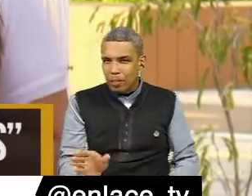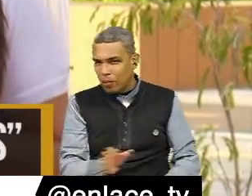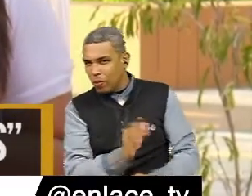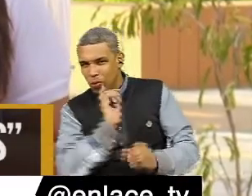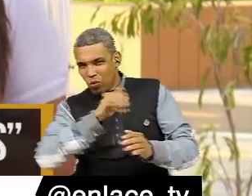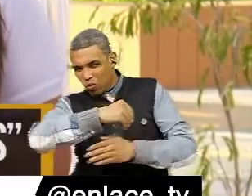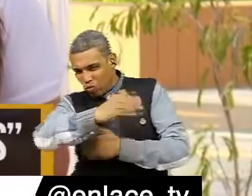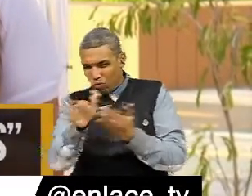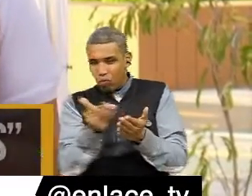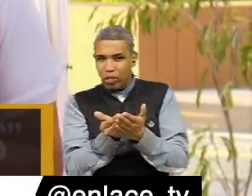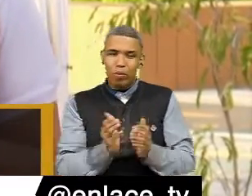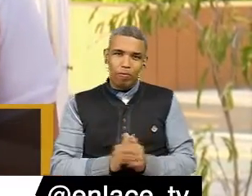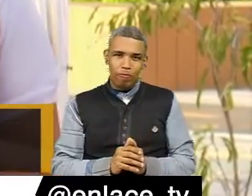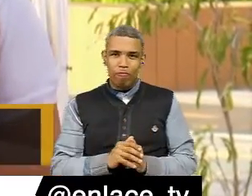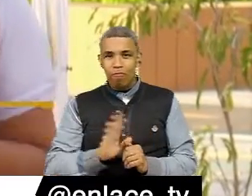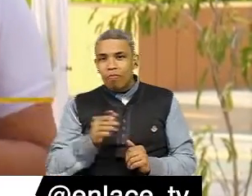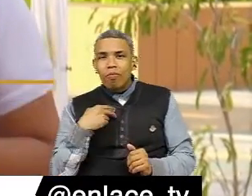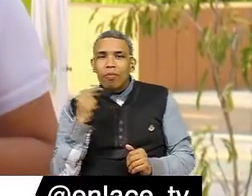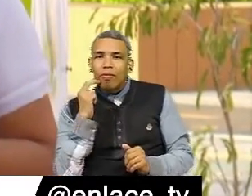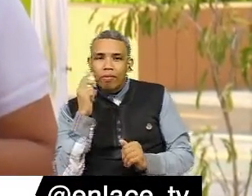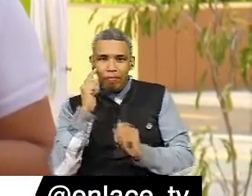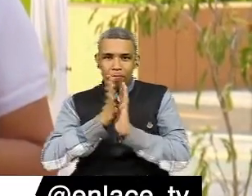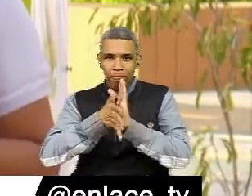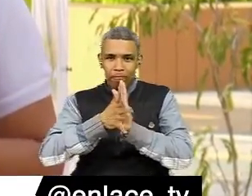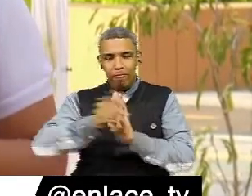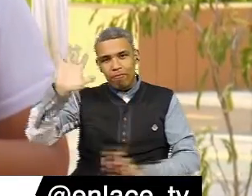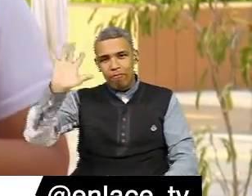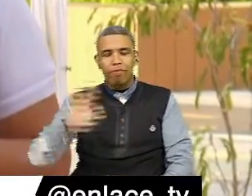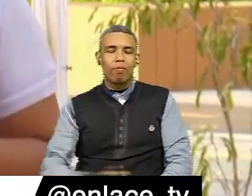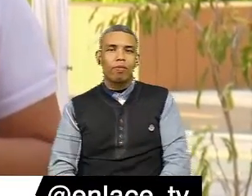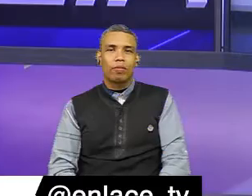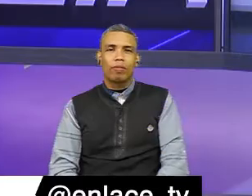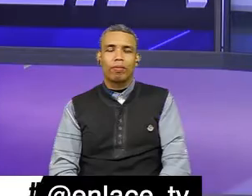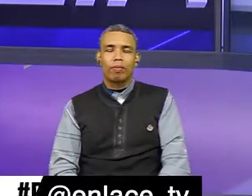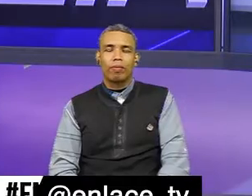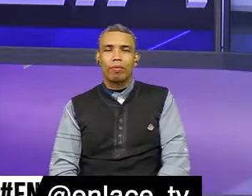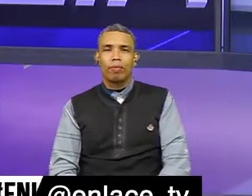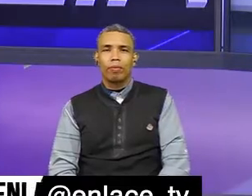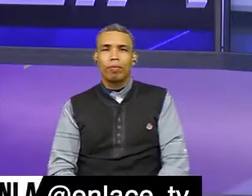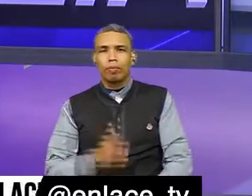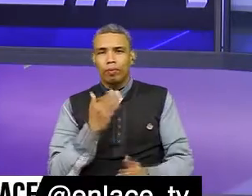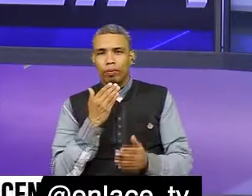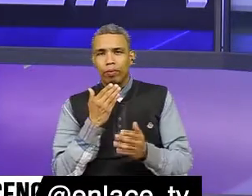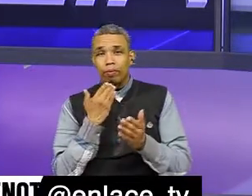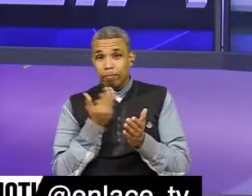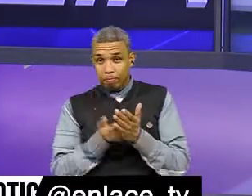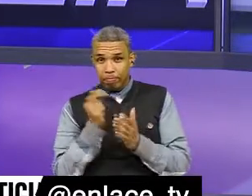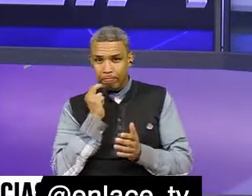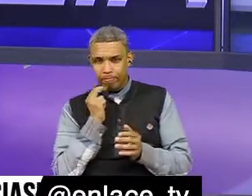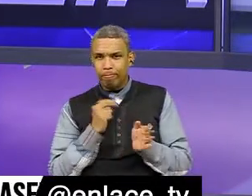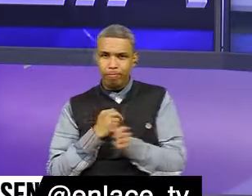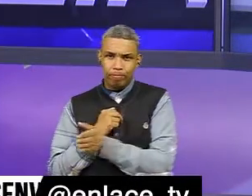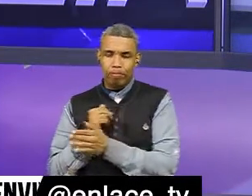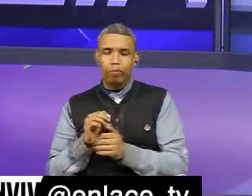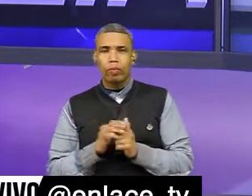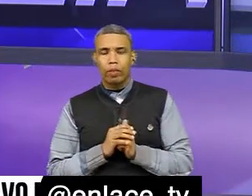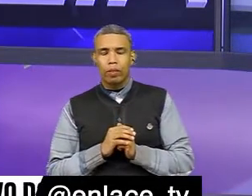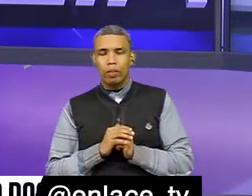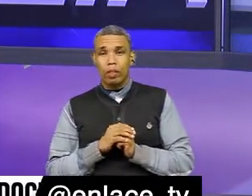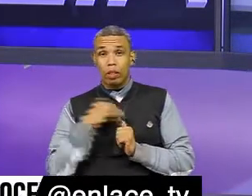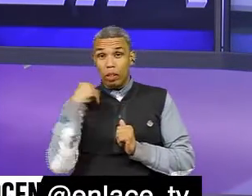petrolero. Con la cámara de Luis Ángel Flores, informó para Enlace Noticias, Neila Cosio. Y es que precisamente las autoridades municipales y de